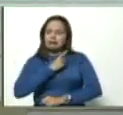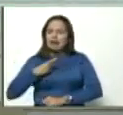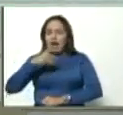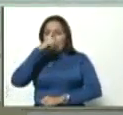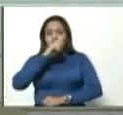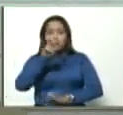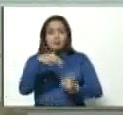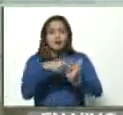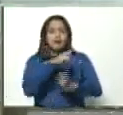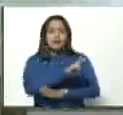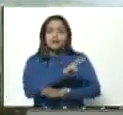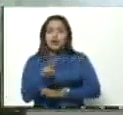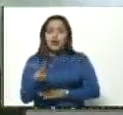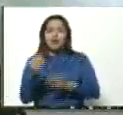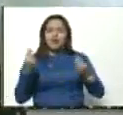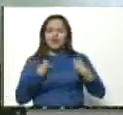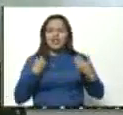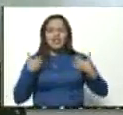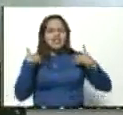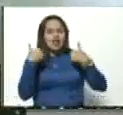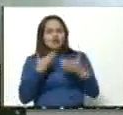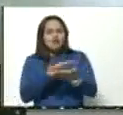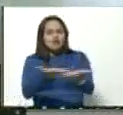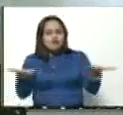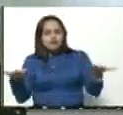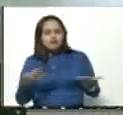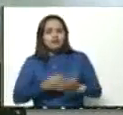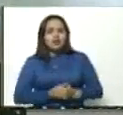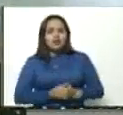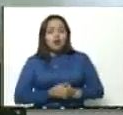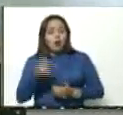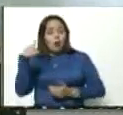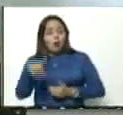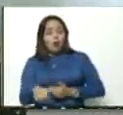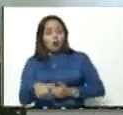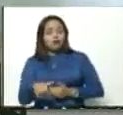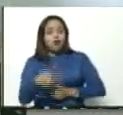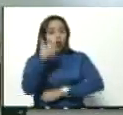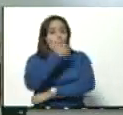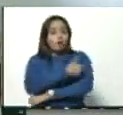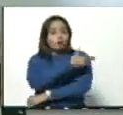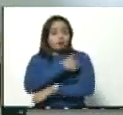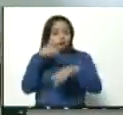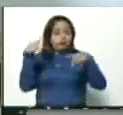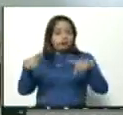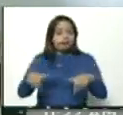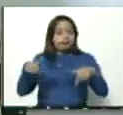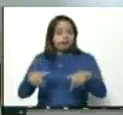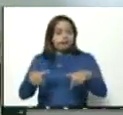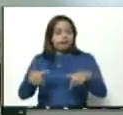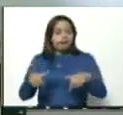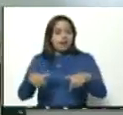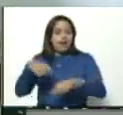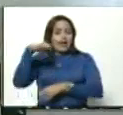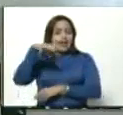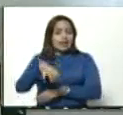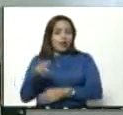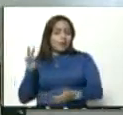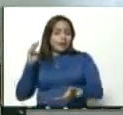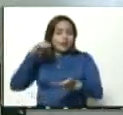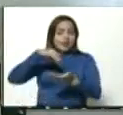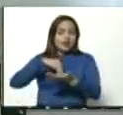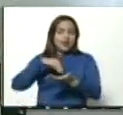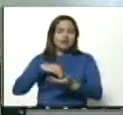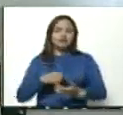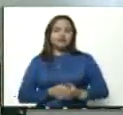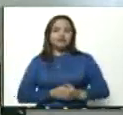2022 mucha vida y mucha salud. Nos encontramos hoy en el Hospital Victorino Santaella, en el estado bolivariano de